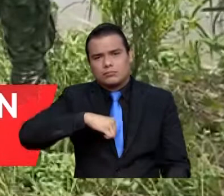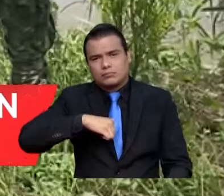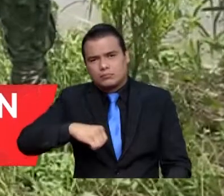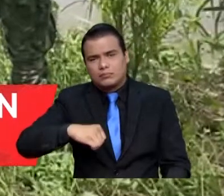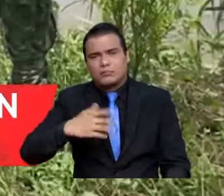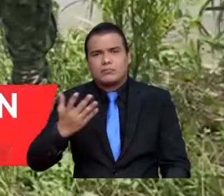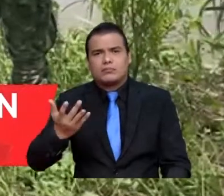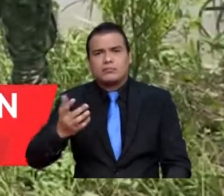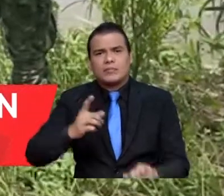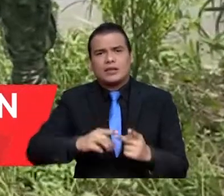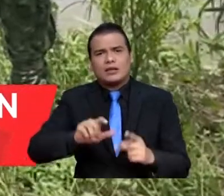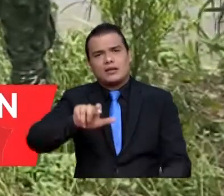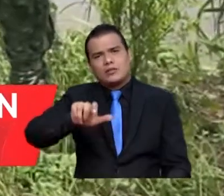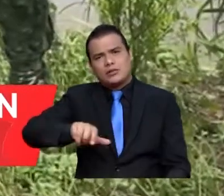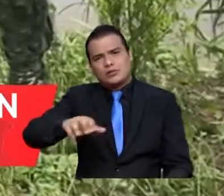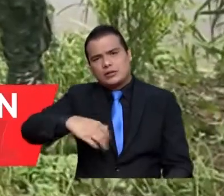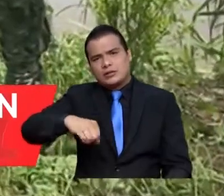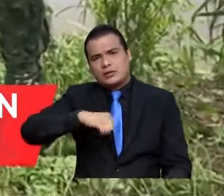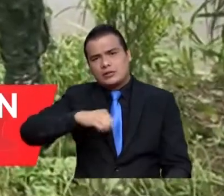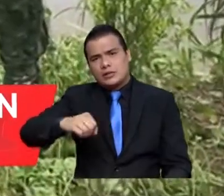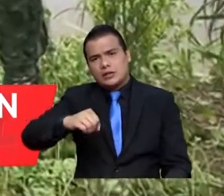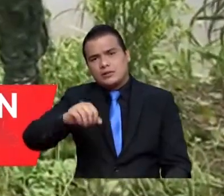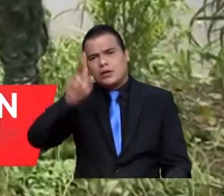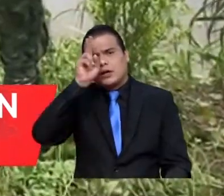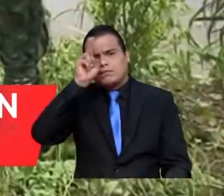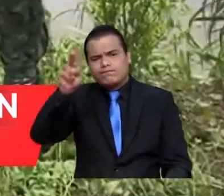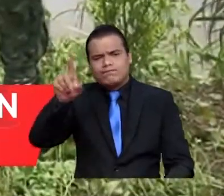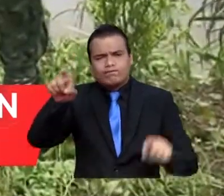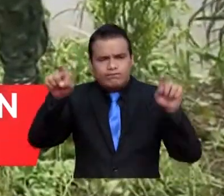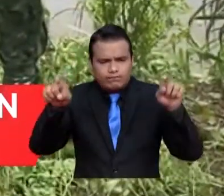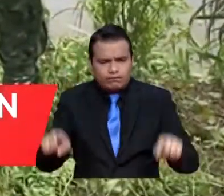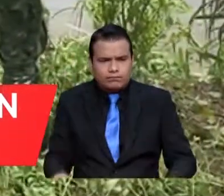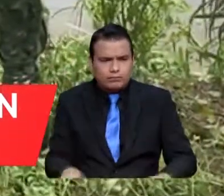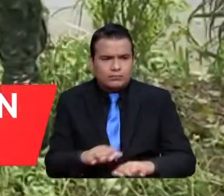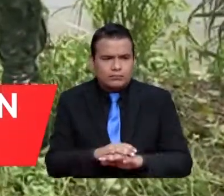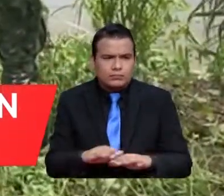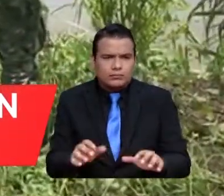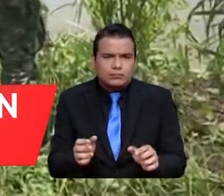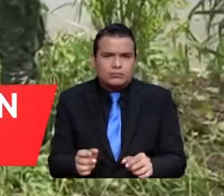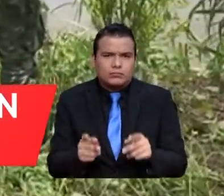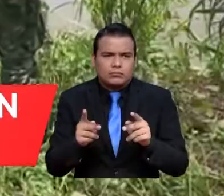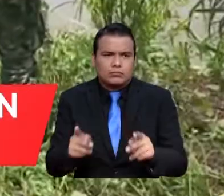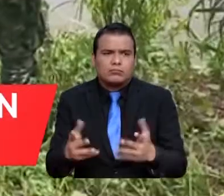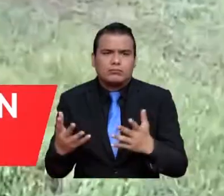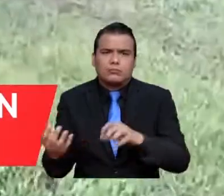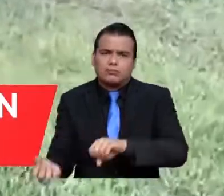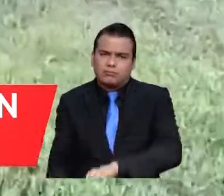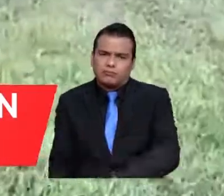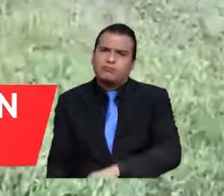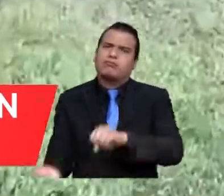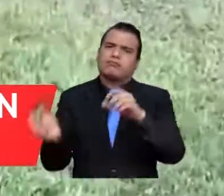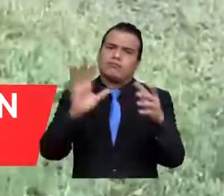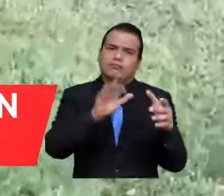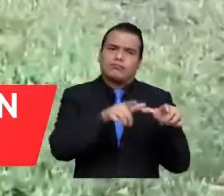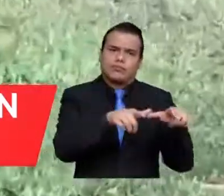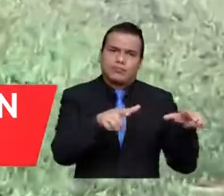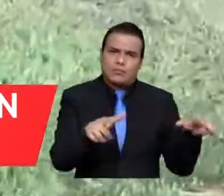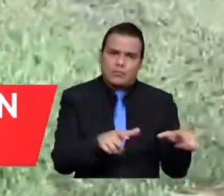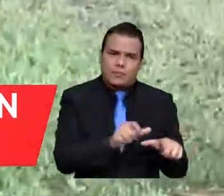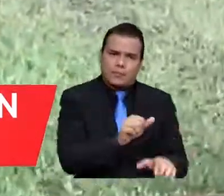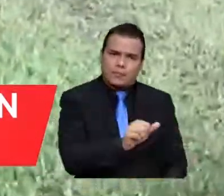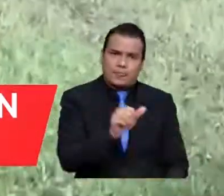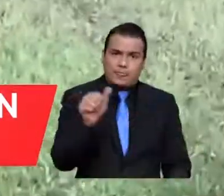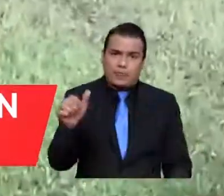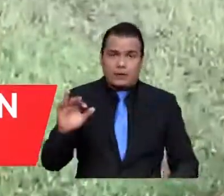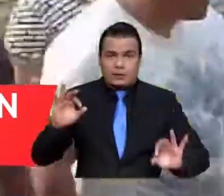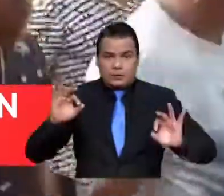derecho internacional humanitario son lo más importante para nosotros, de manera que hemos decidido entonces reubicar la unidad. El oficial aseguró que el ejército